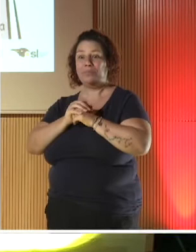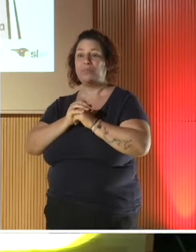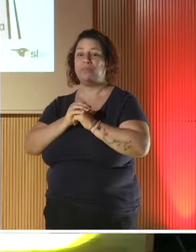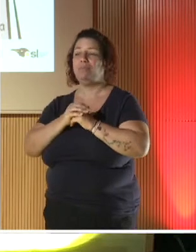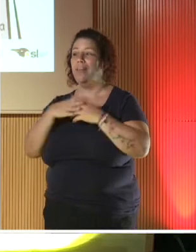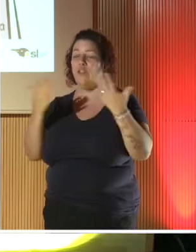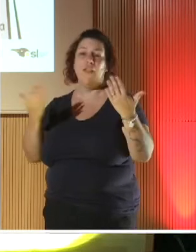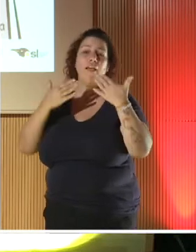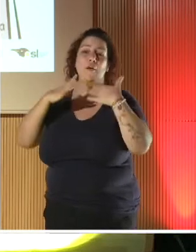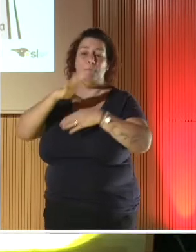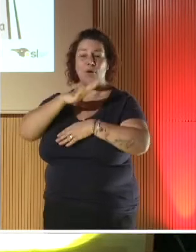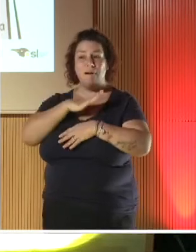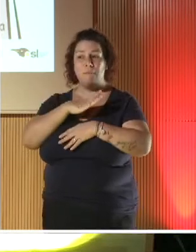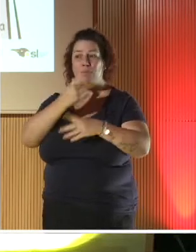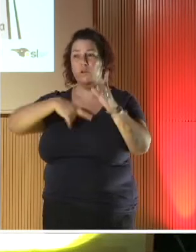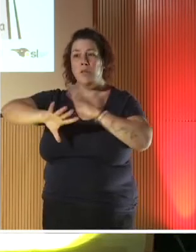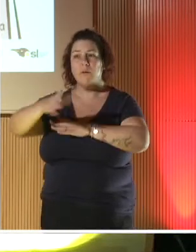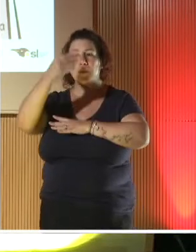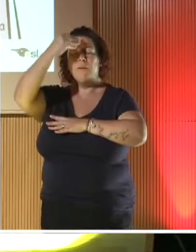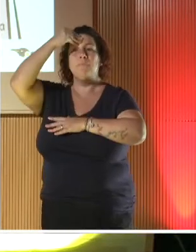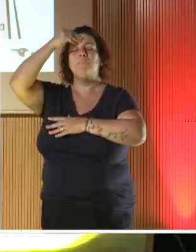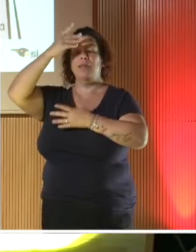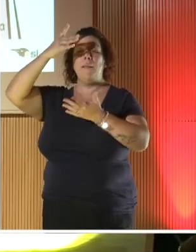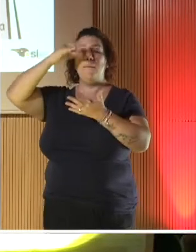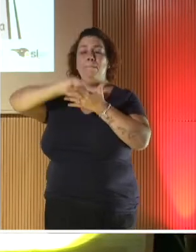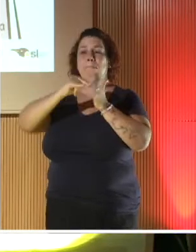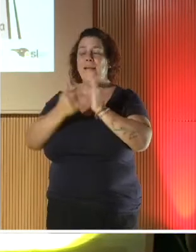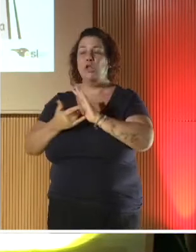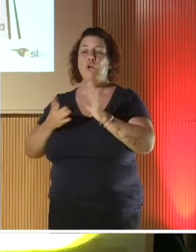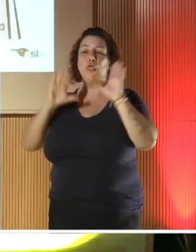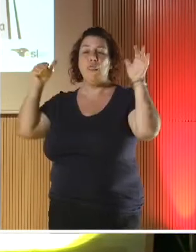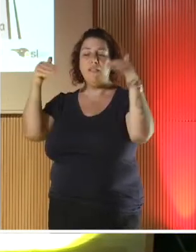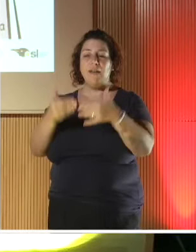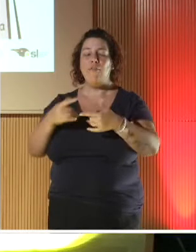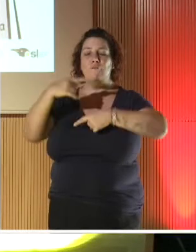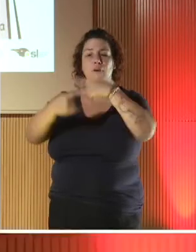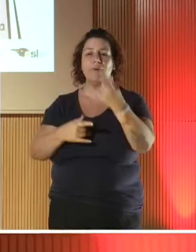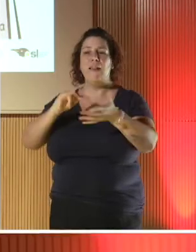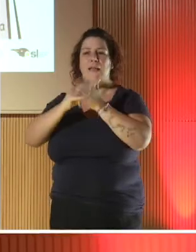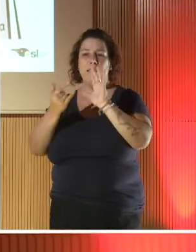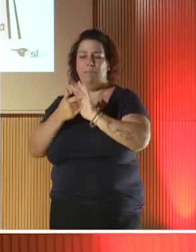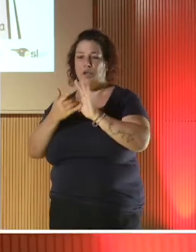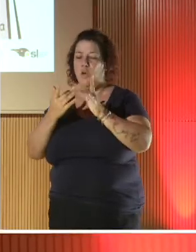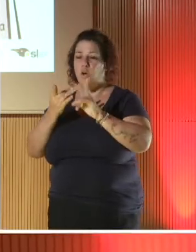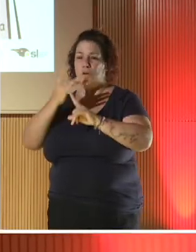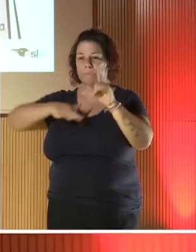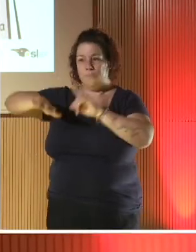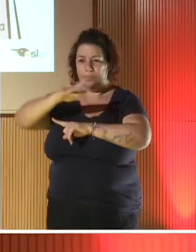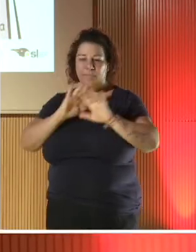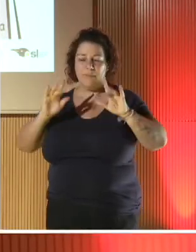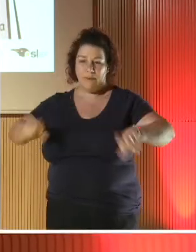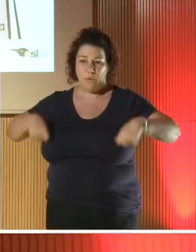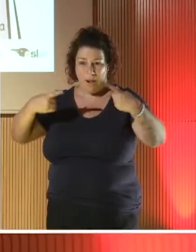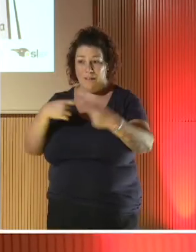Así que, por favor, quedaros con esto. Método centrado en familia y entornos naturales. Y, sobre todo, lo de familia es muy importante porque,